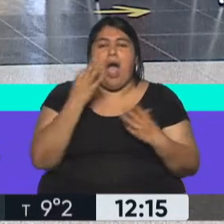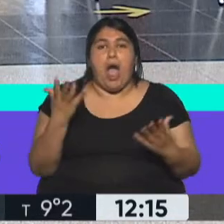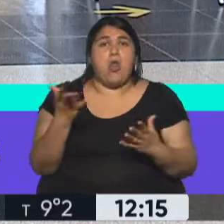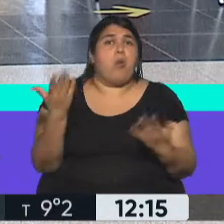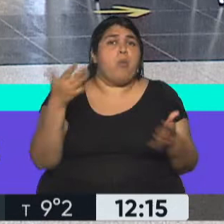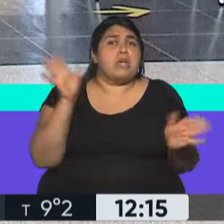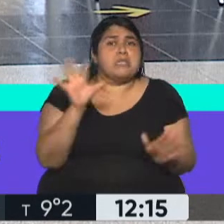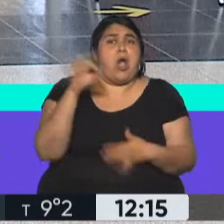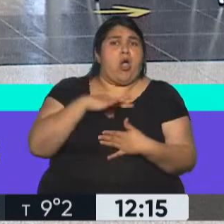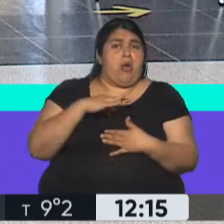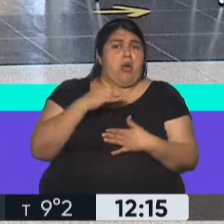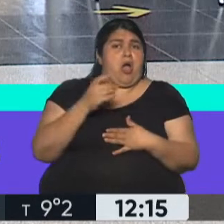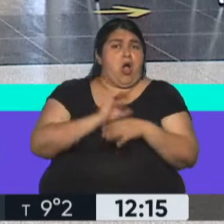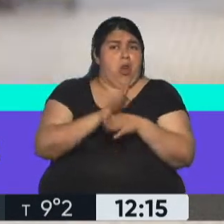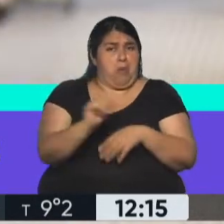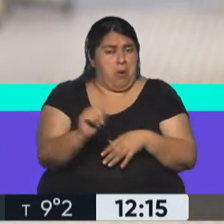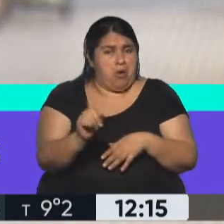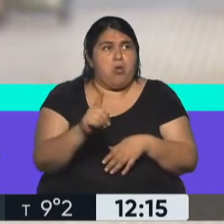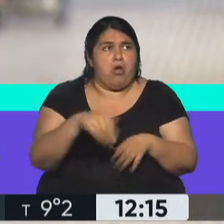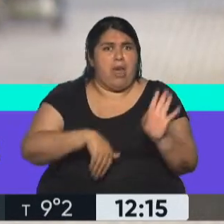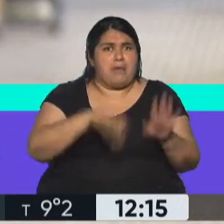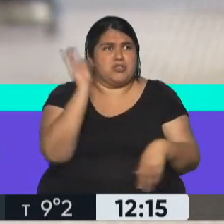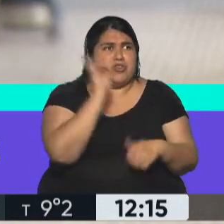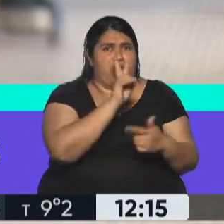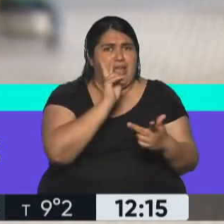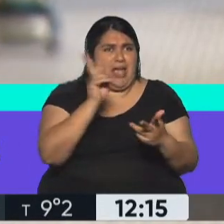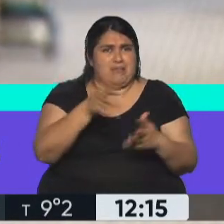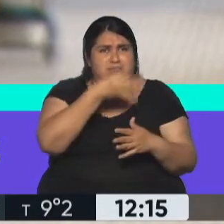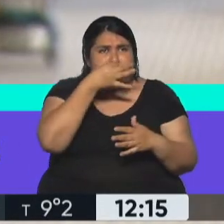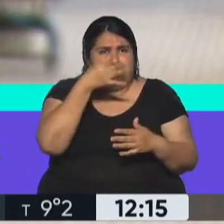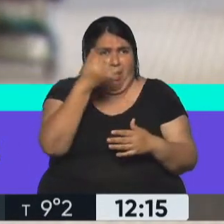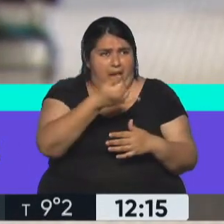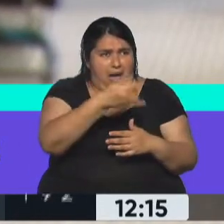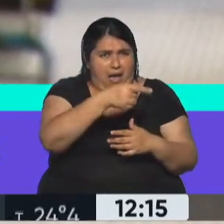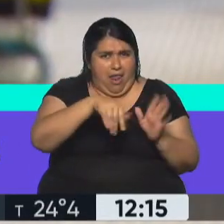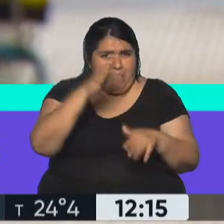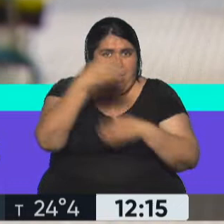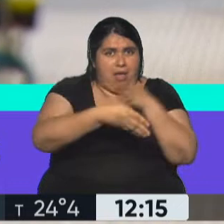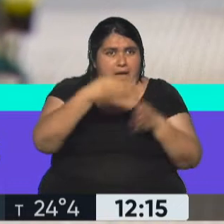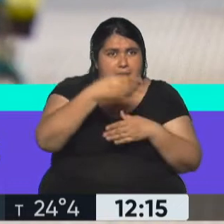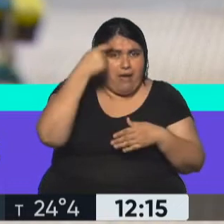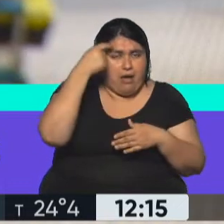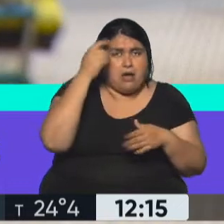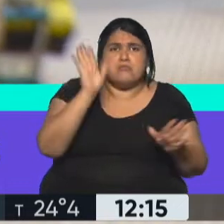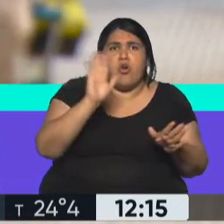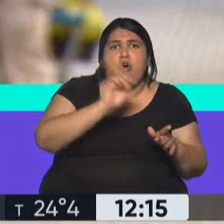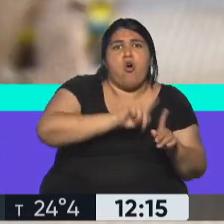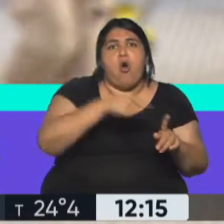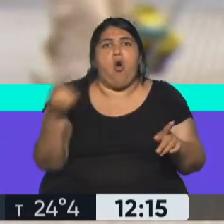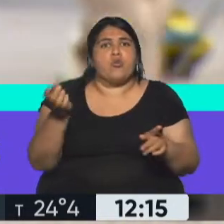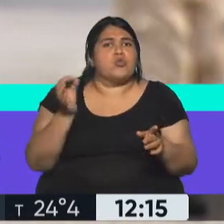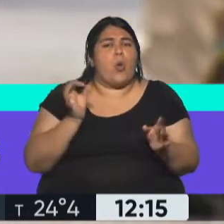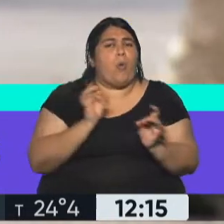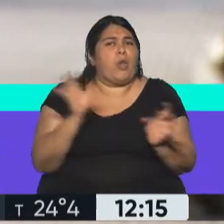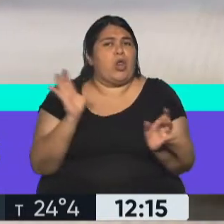coronavirus, de hecho, hoy vemos muchos hisopados que se hacen y quedan negativos, y que esas personas seguramente tengan otros virus respiratorios.